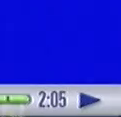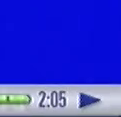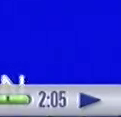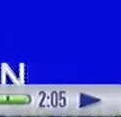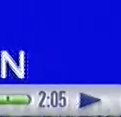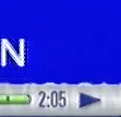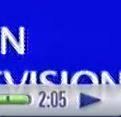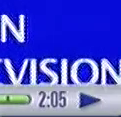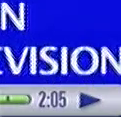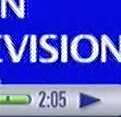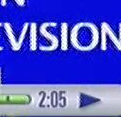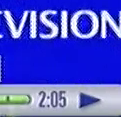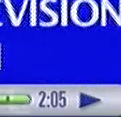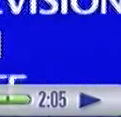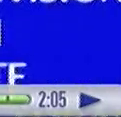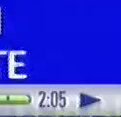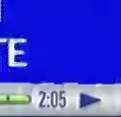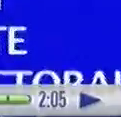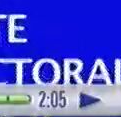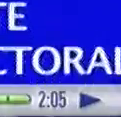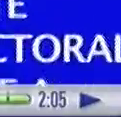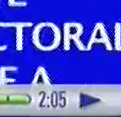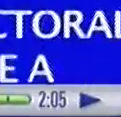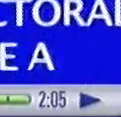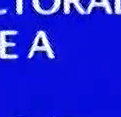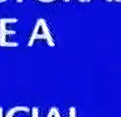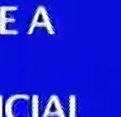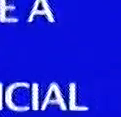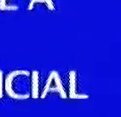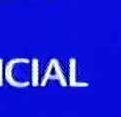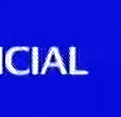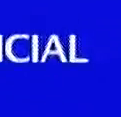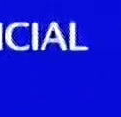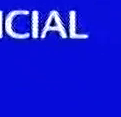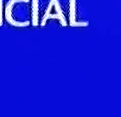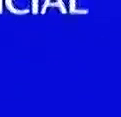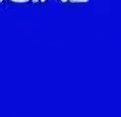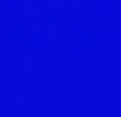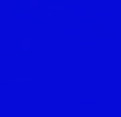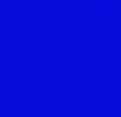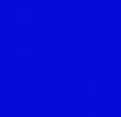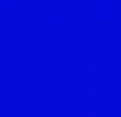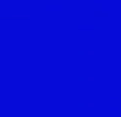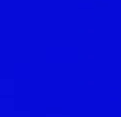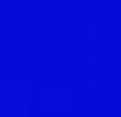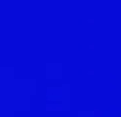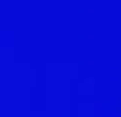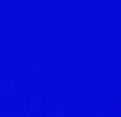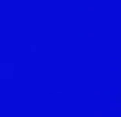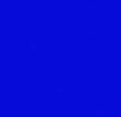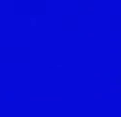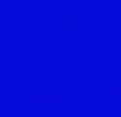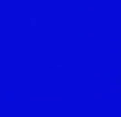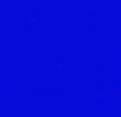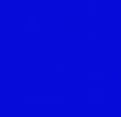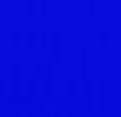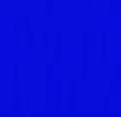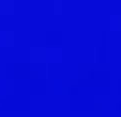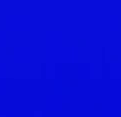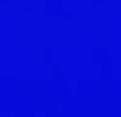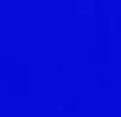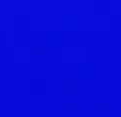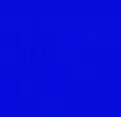A continuación, los canales de televisión transmitirán conjuntamente la propaganda electoral correspondiente a la